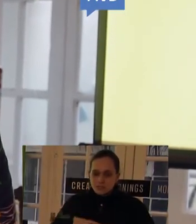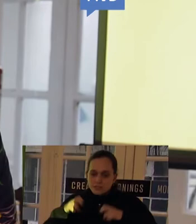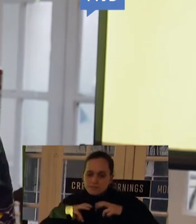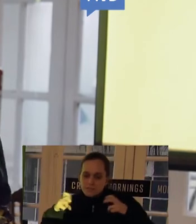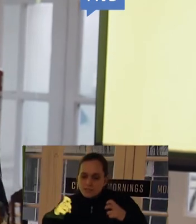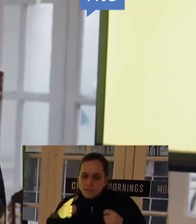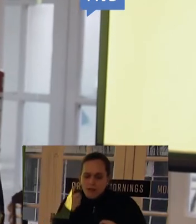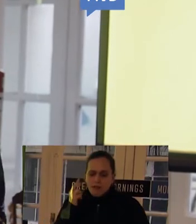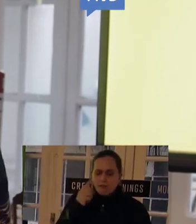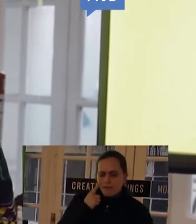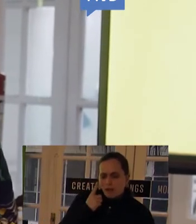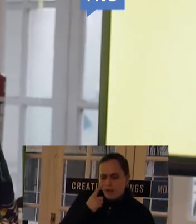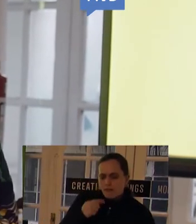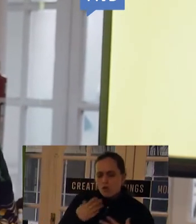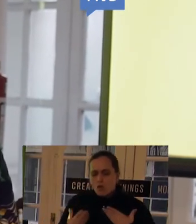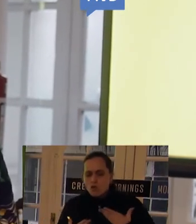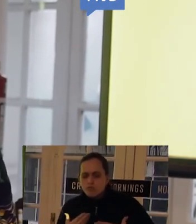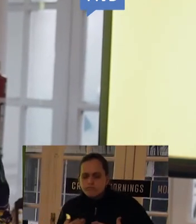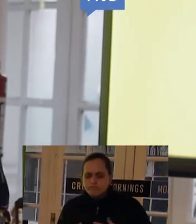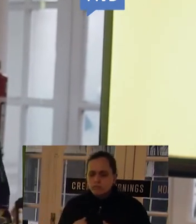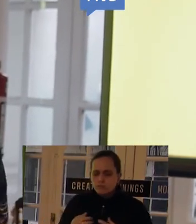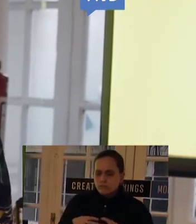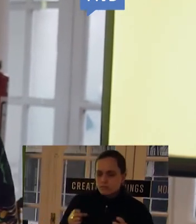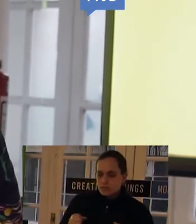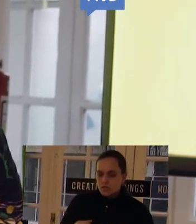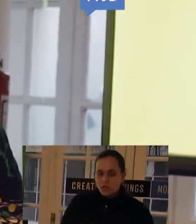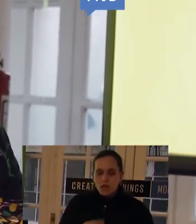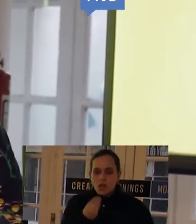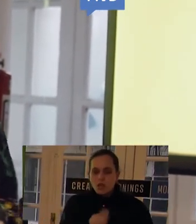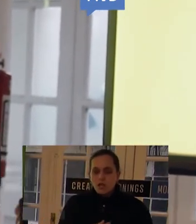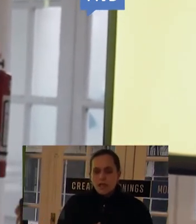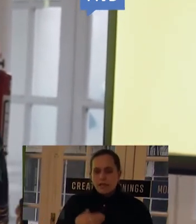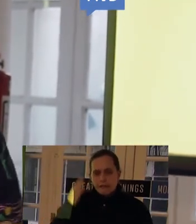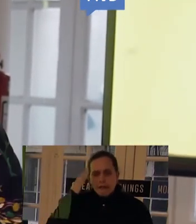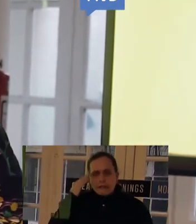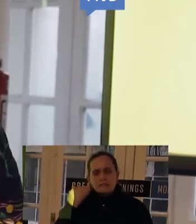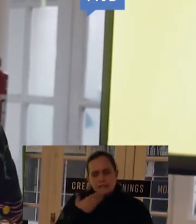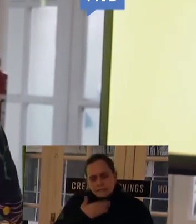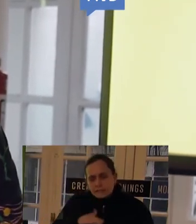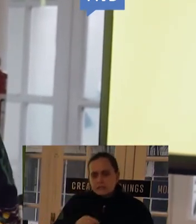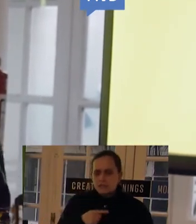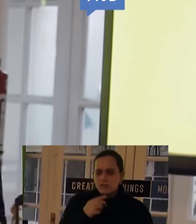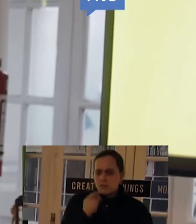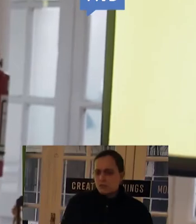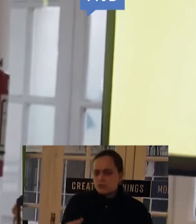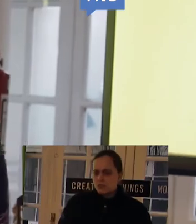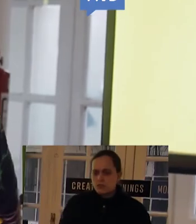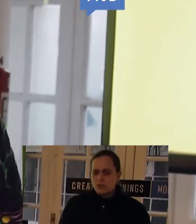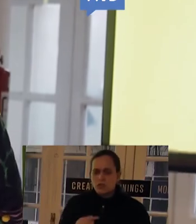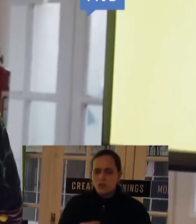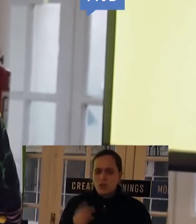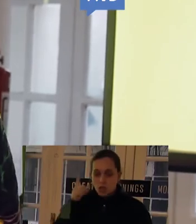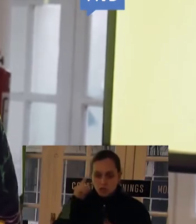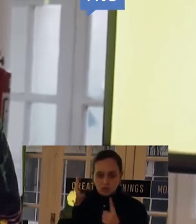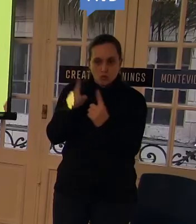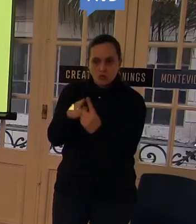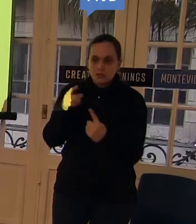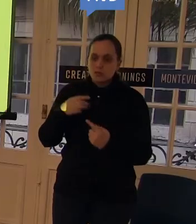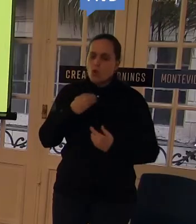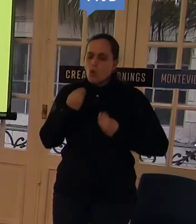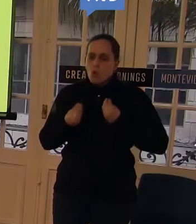investigación. Es entender los actores con los cuales voy a trabajar, entender sus